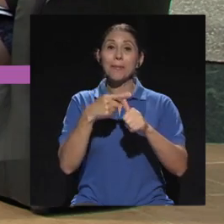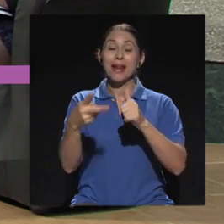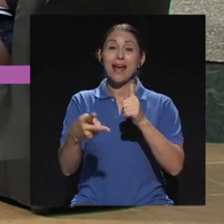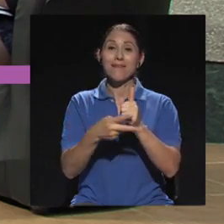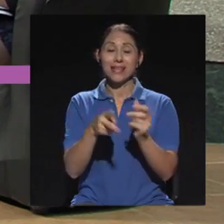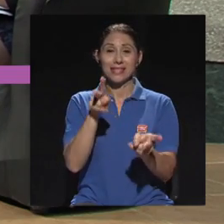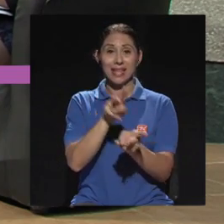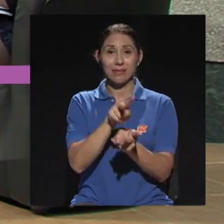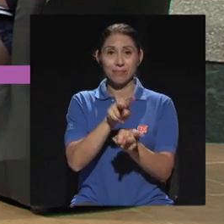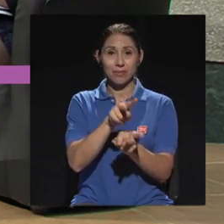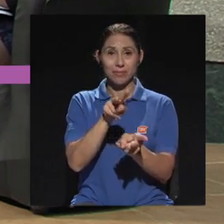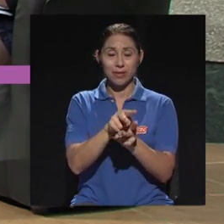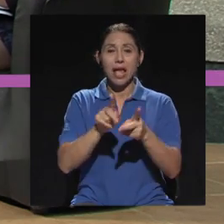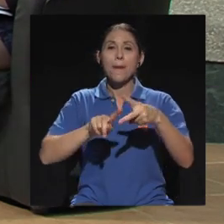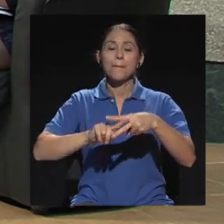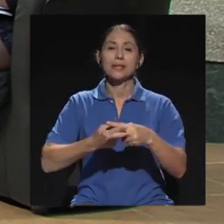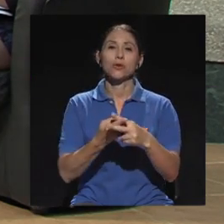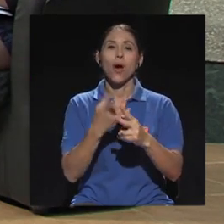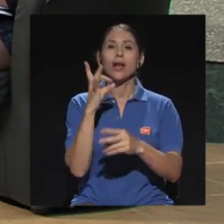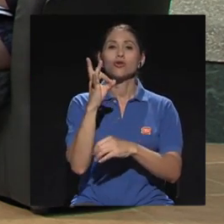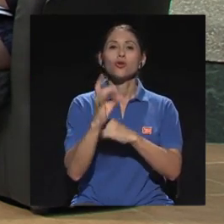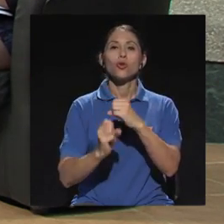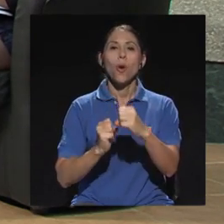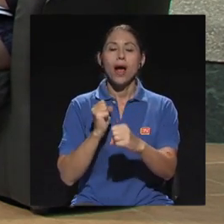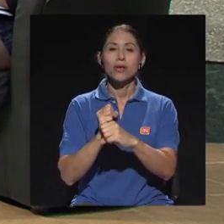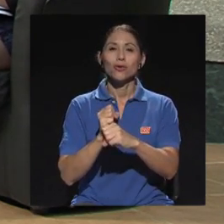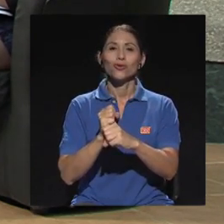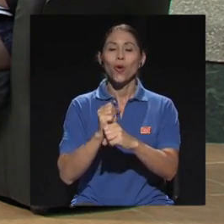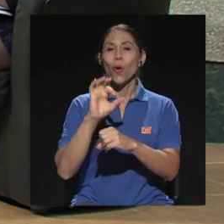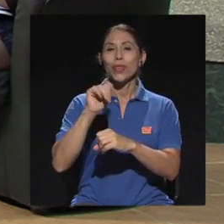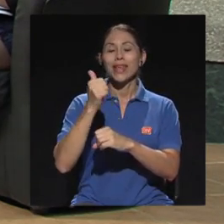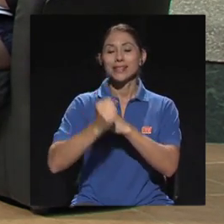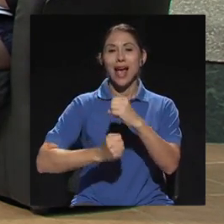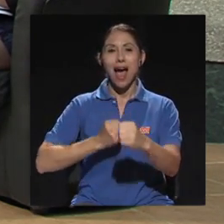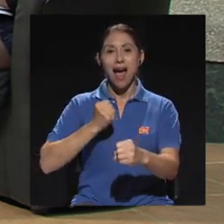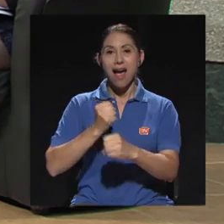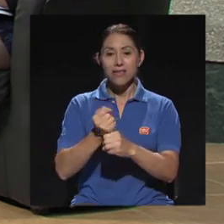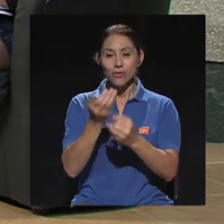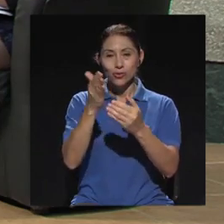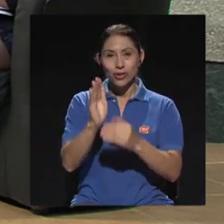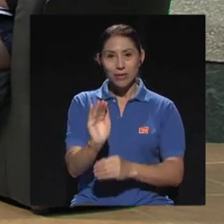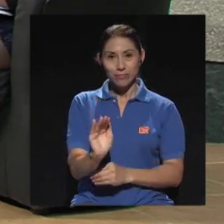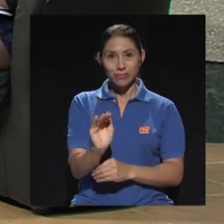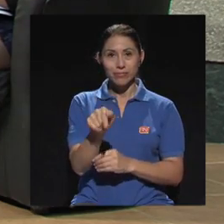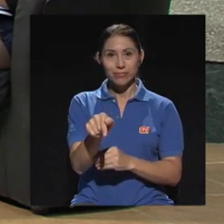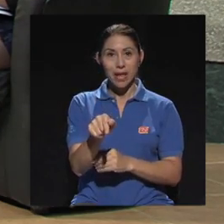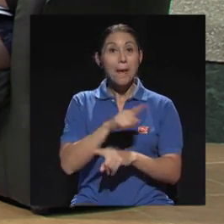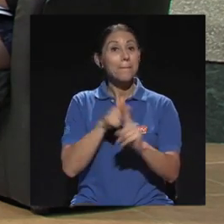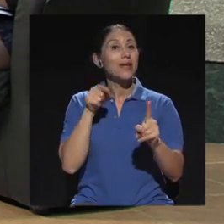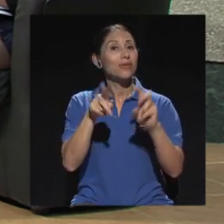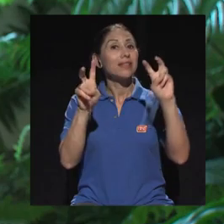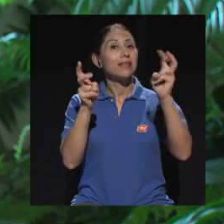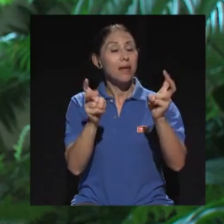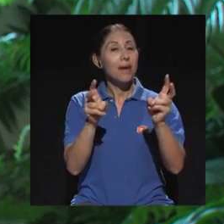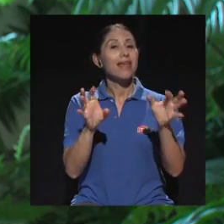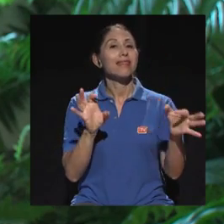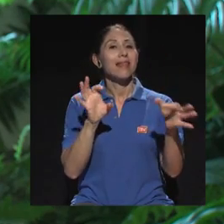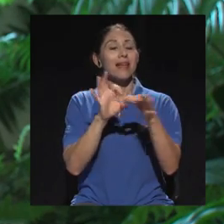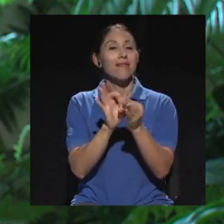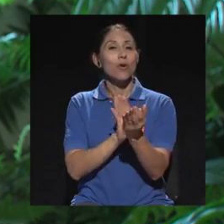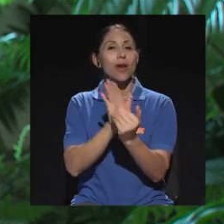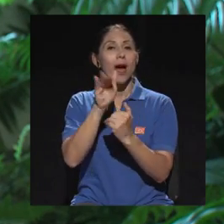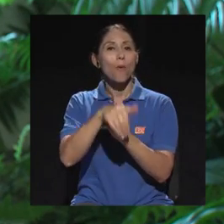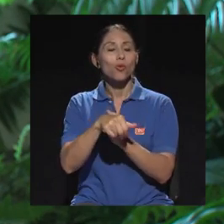sexual empieza 8 o 10 años de edad. Pero ya eso estamos hablando de que ahí viene otro tema que tiene que ver con el abuso sexual durante